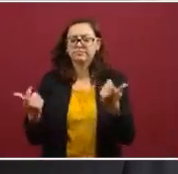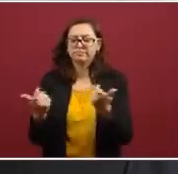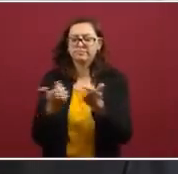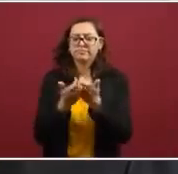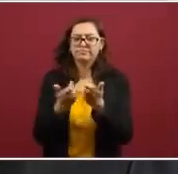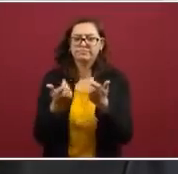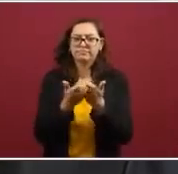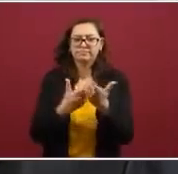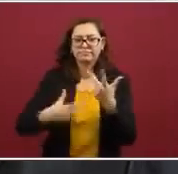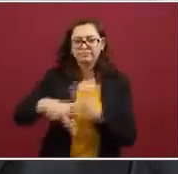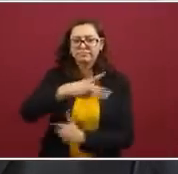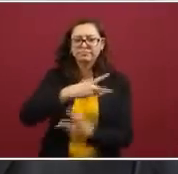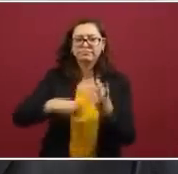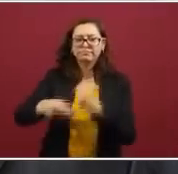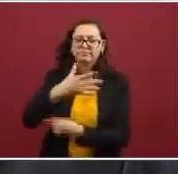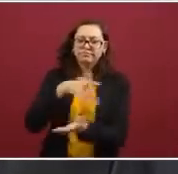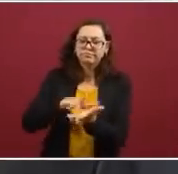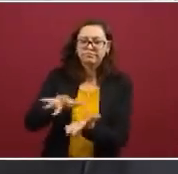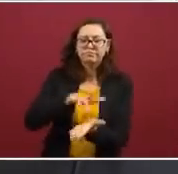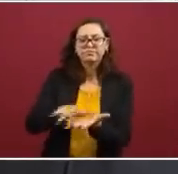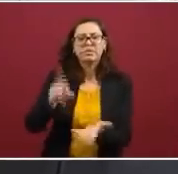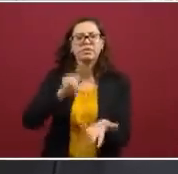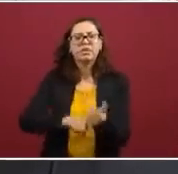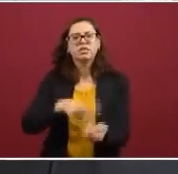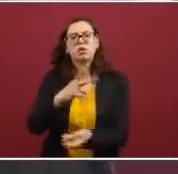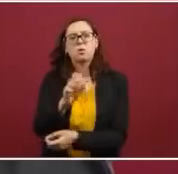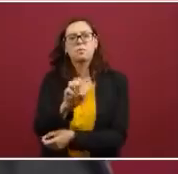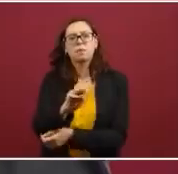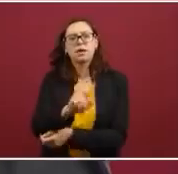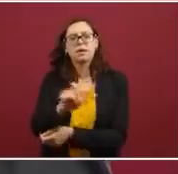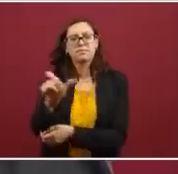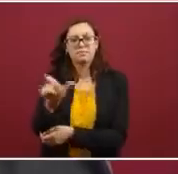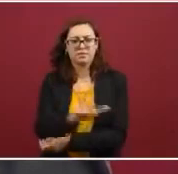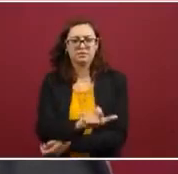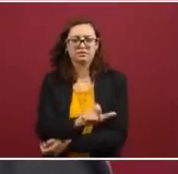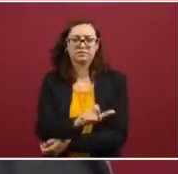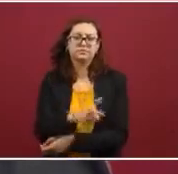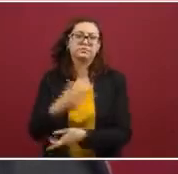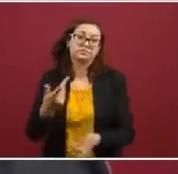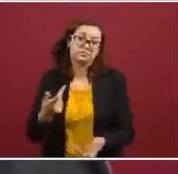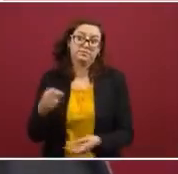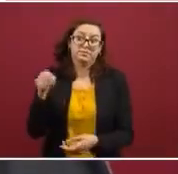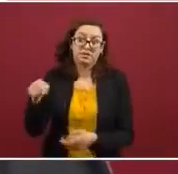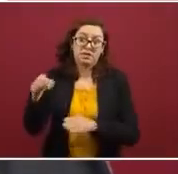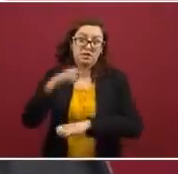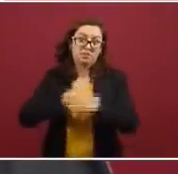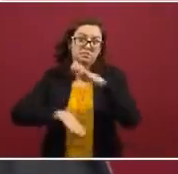de Pemex, que es una empresa de la nación